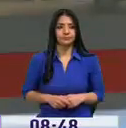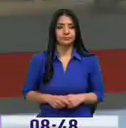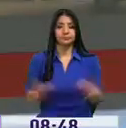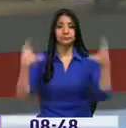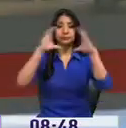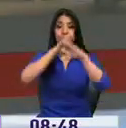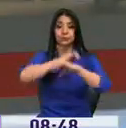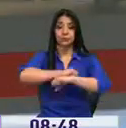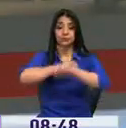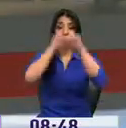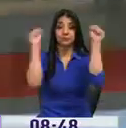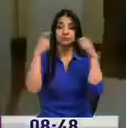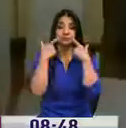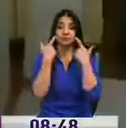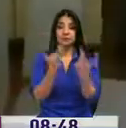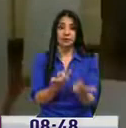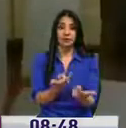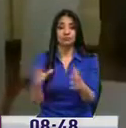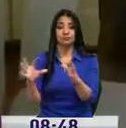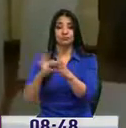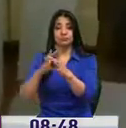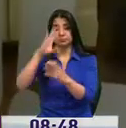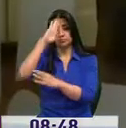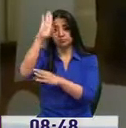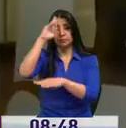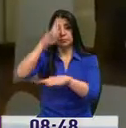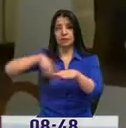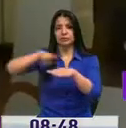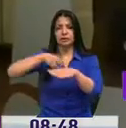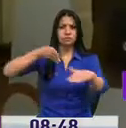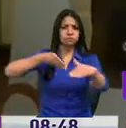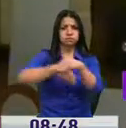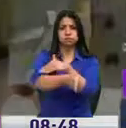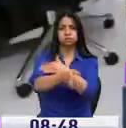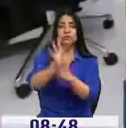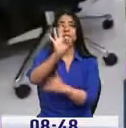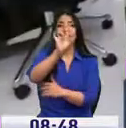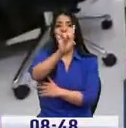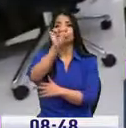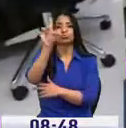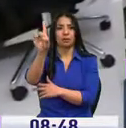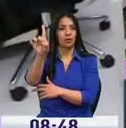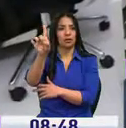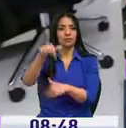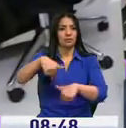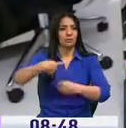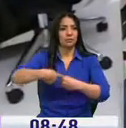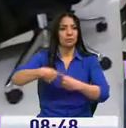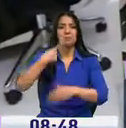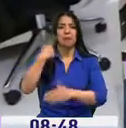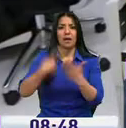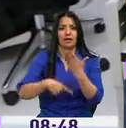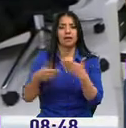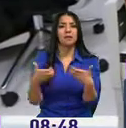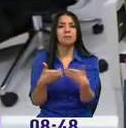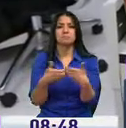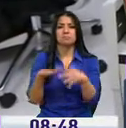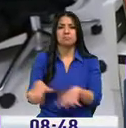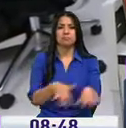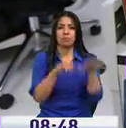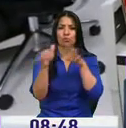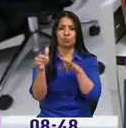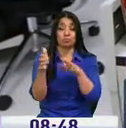noche y madrugada, la Fiscalía junto con la Policía Nacional realizaron un allanamiento en el ECU 911 de la ciudad de Quito para incautar los equipos con